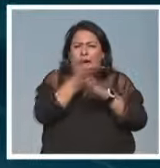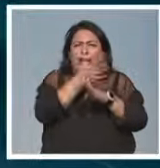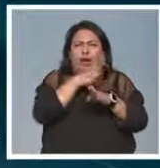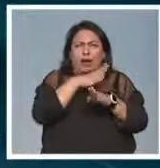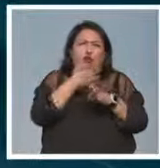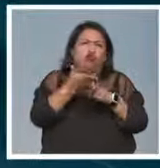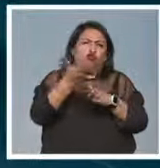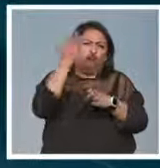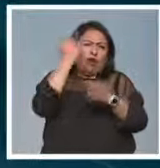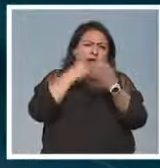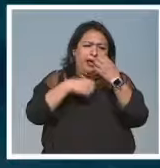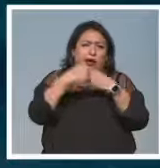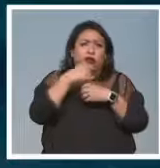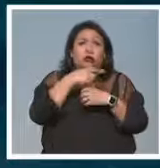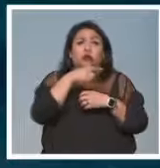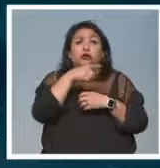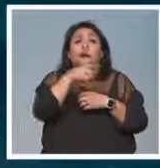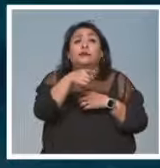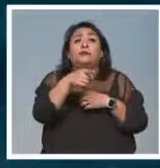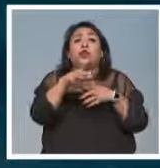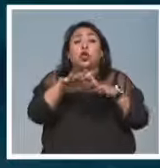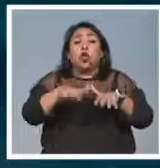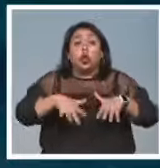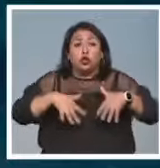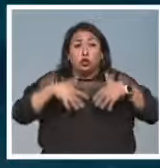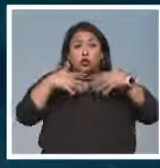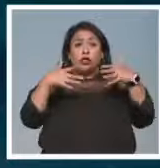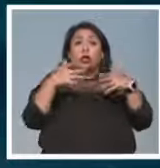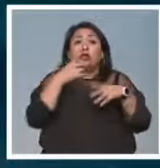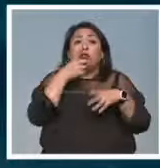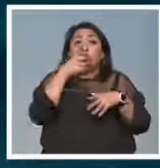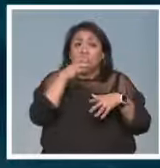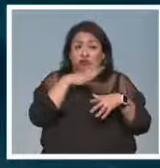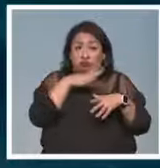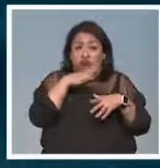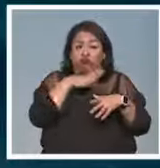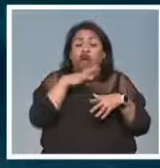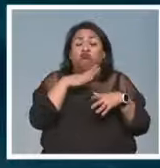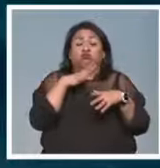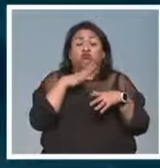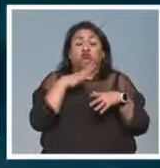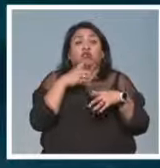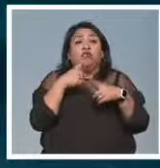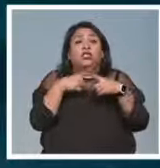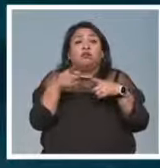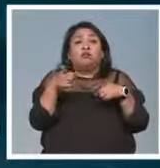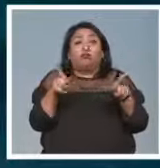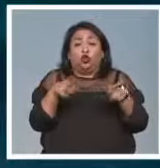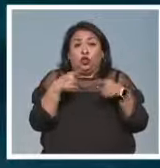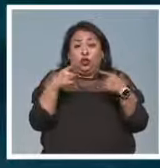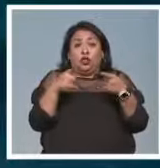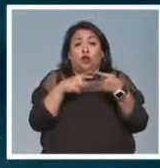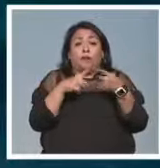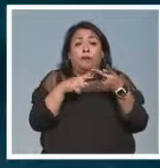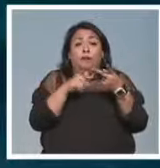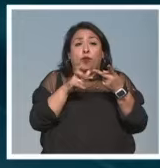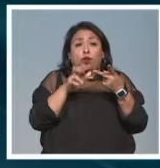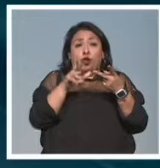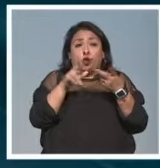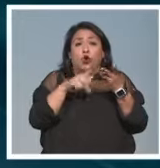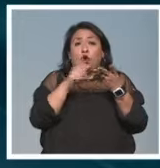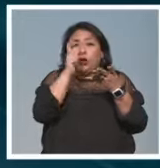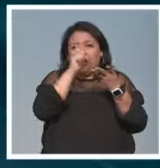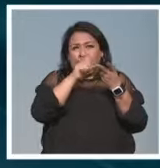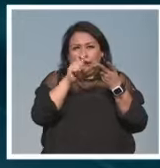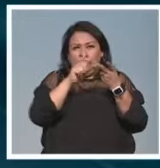país desde hace varias décadas, fue un concierto el que confirmó que había una infraestructura generada por músicos, productores,